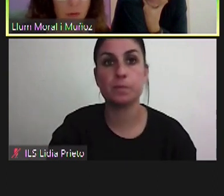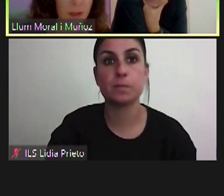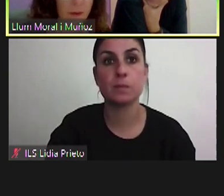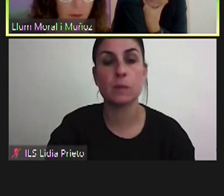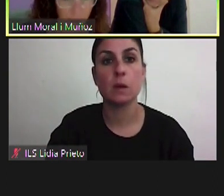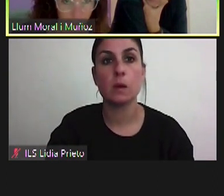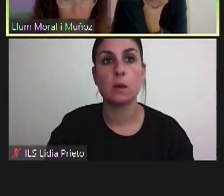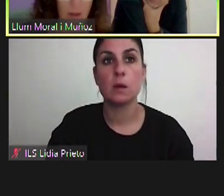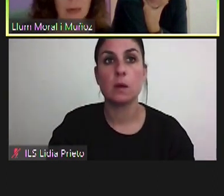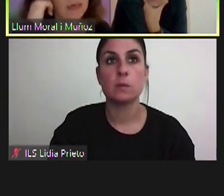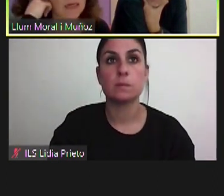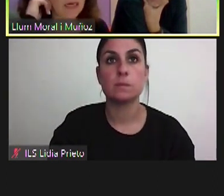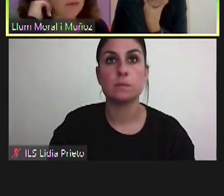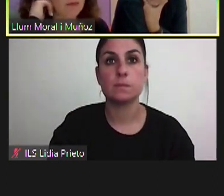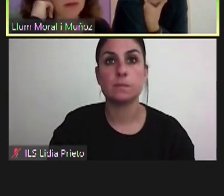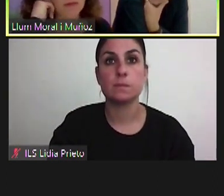nos llevamos bien,